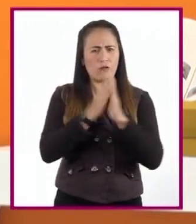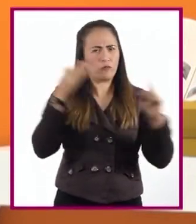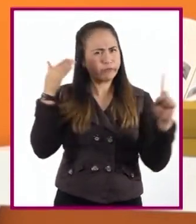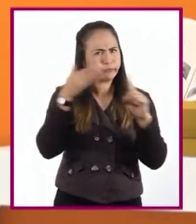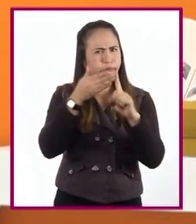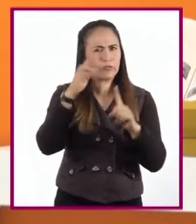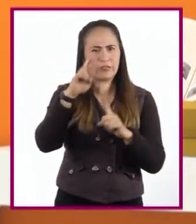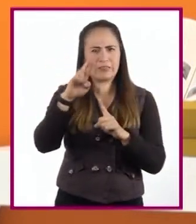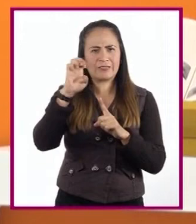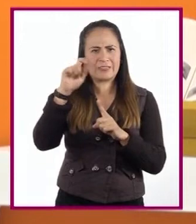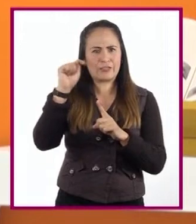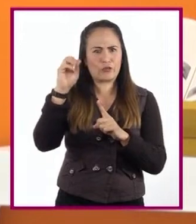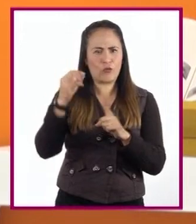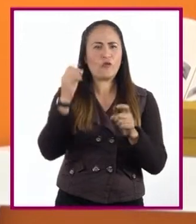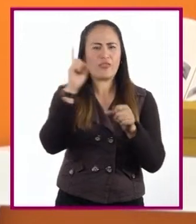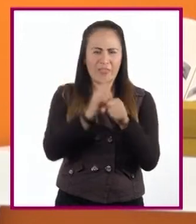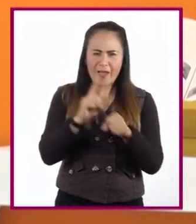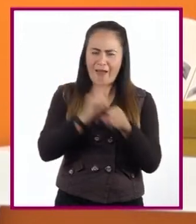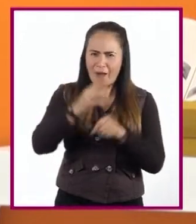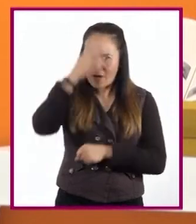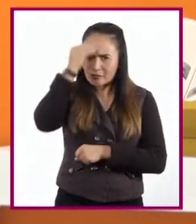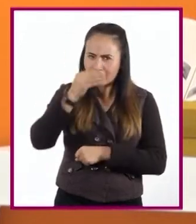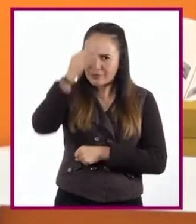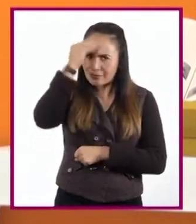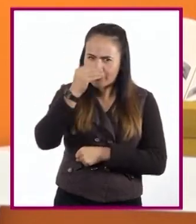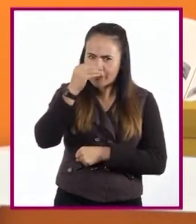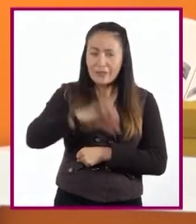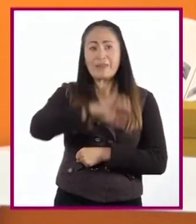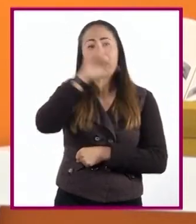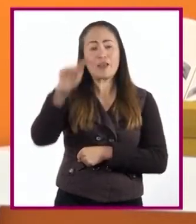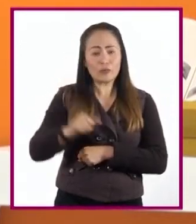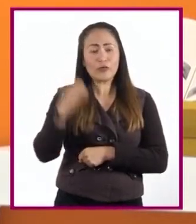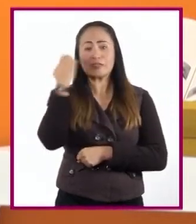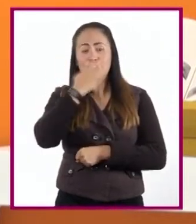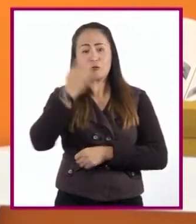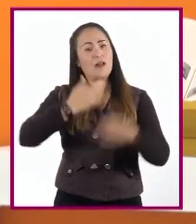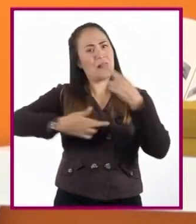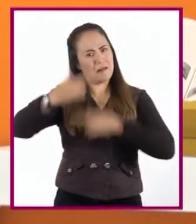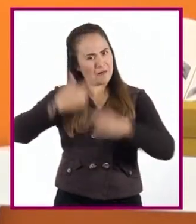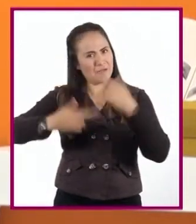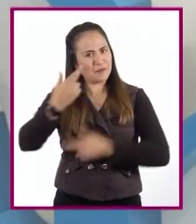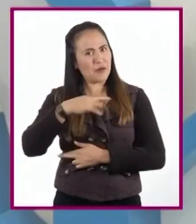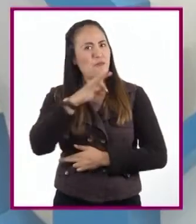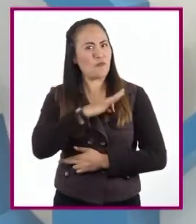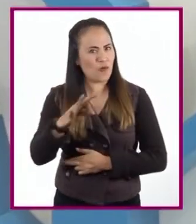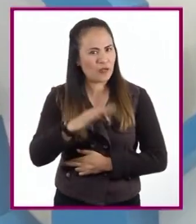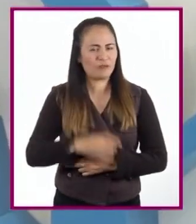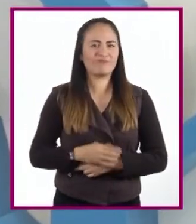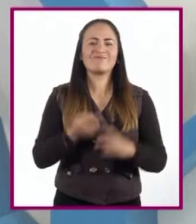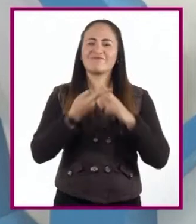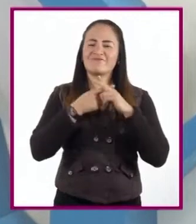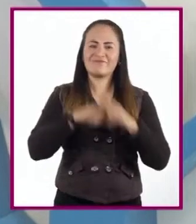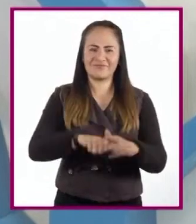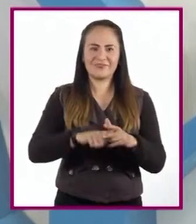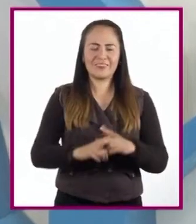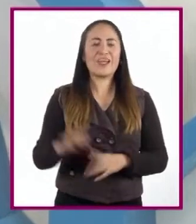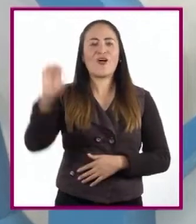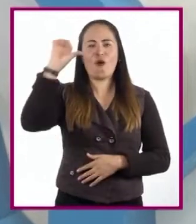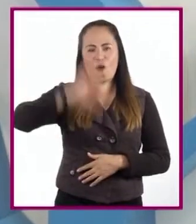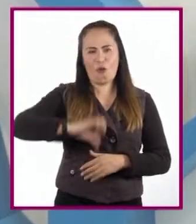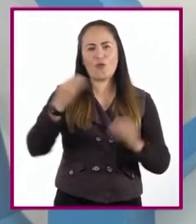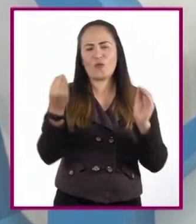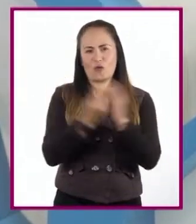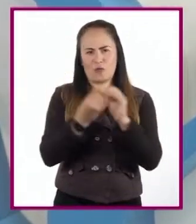algo nuevo cada día. Así, podremos volver pronto a nuestras aulas. ¡Empecemos! El día de hoy, la sesión